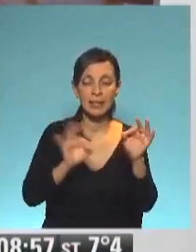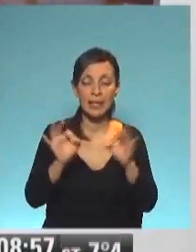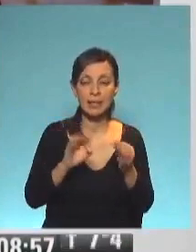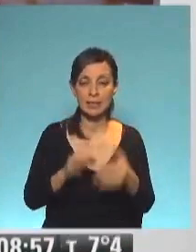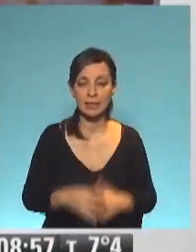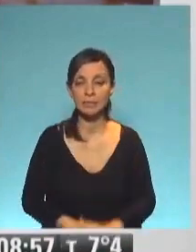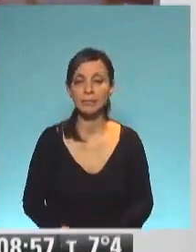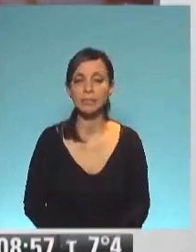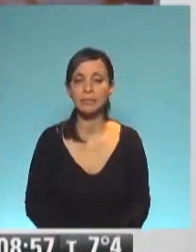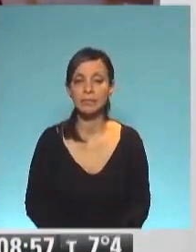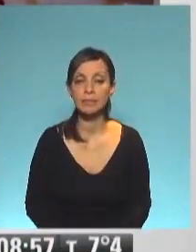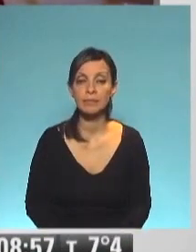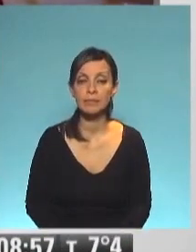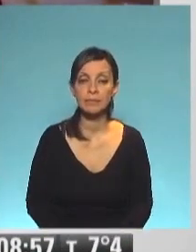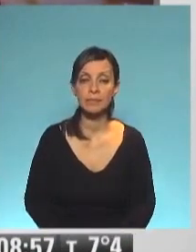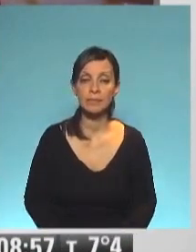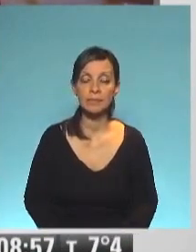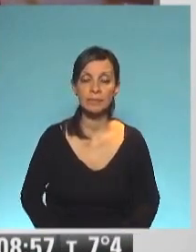esto.